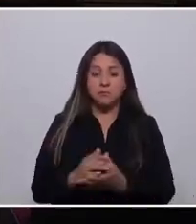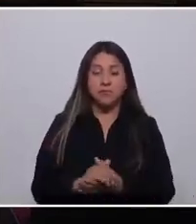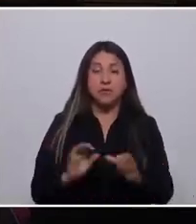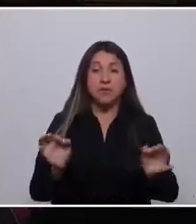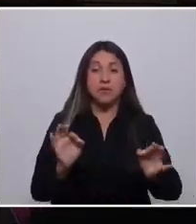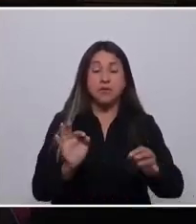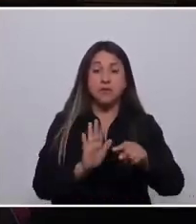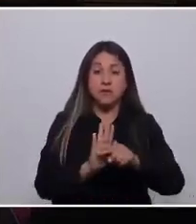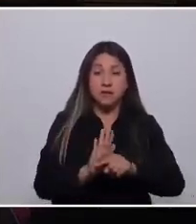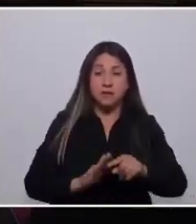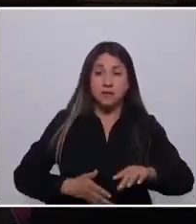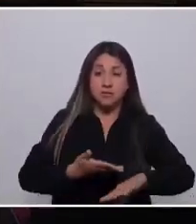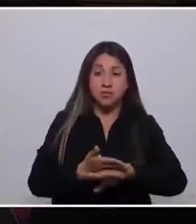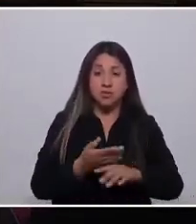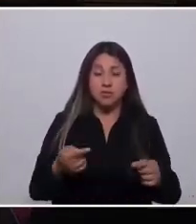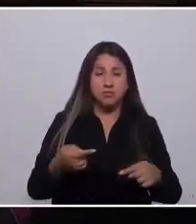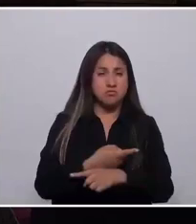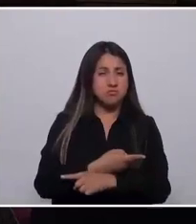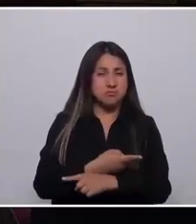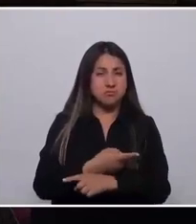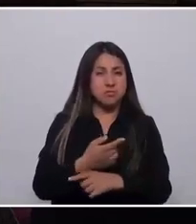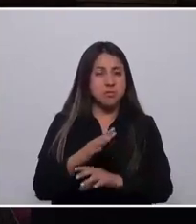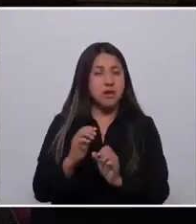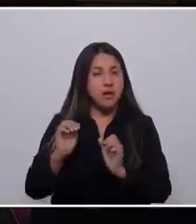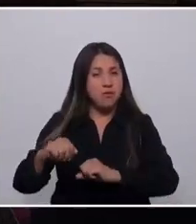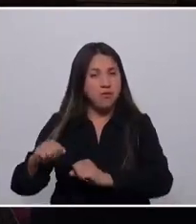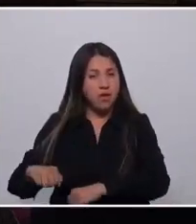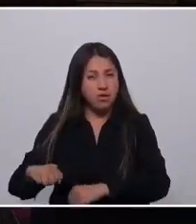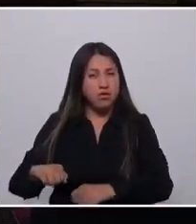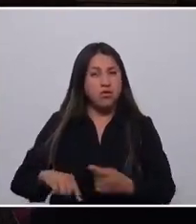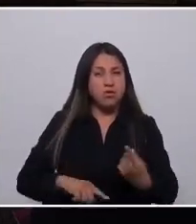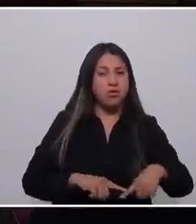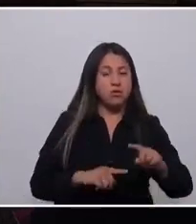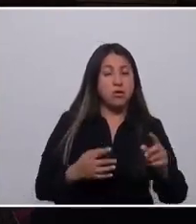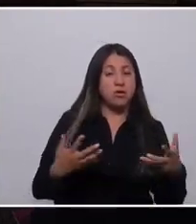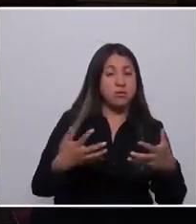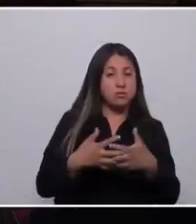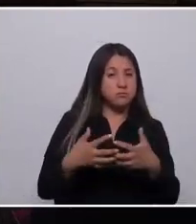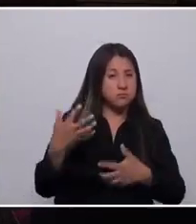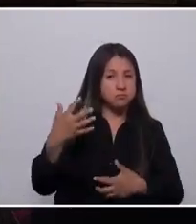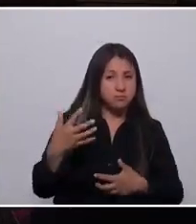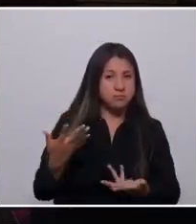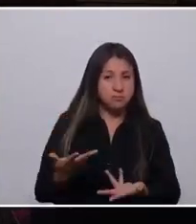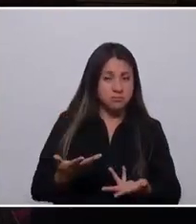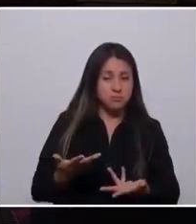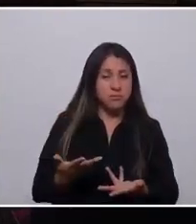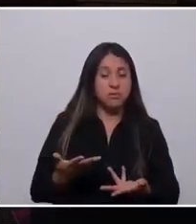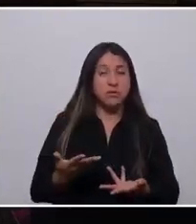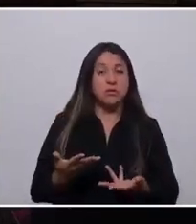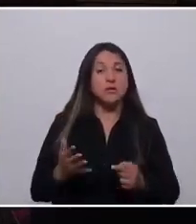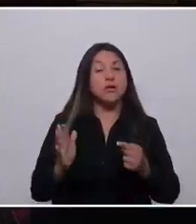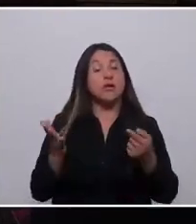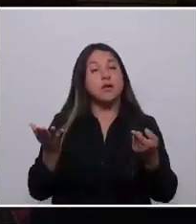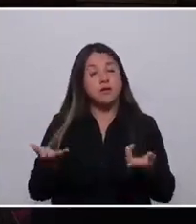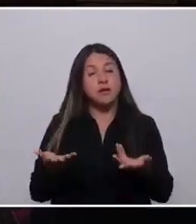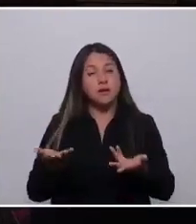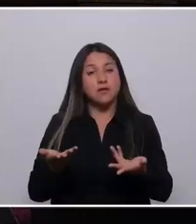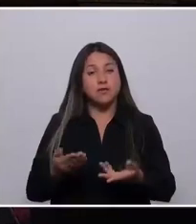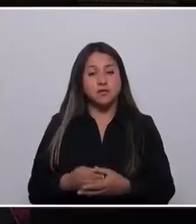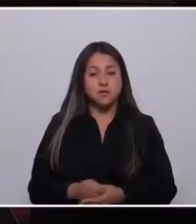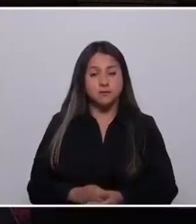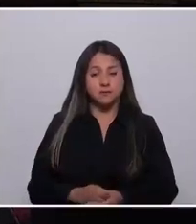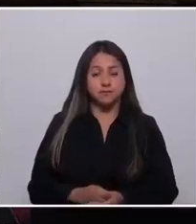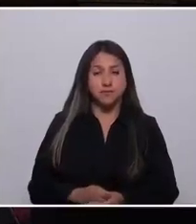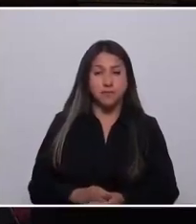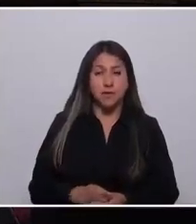indicaciones que sean contradictorias con las que se vayan aprobando por ser compatibles o que sean incompatibles con ellas, no